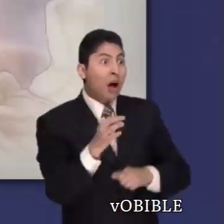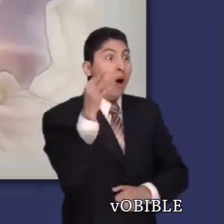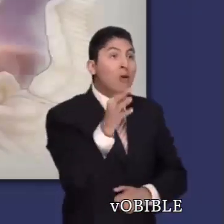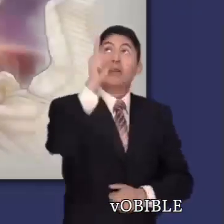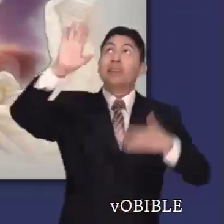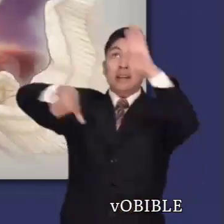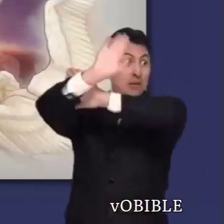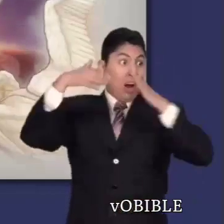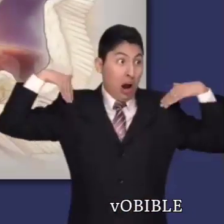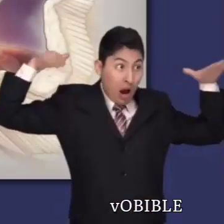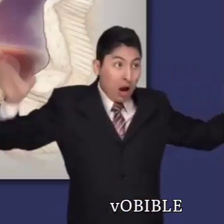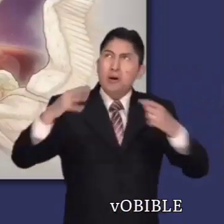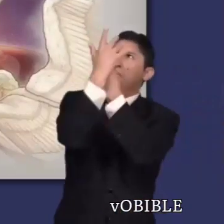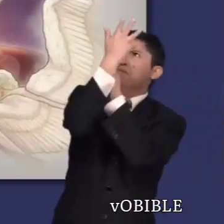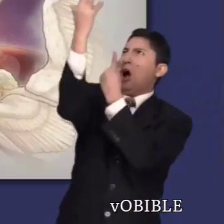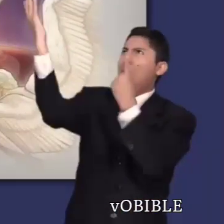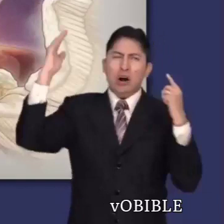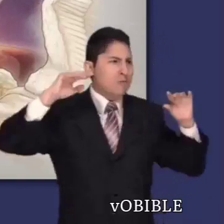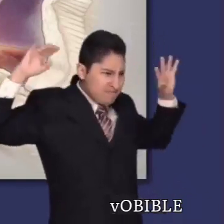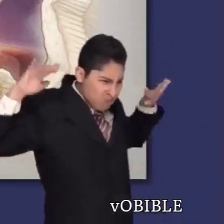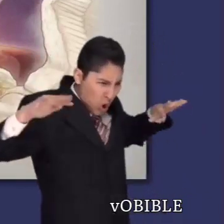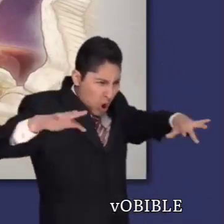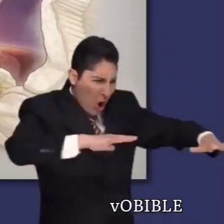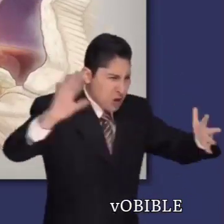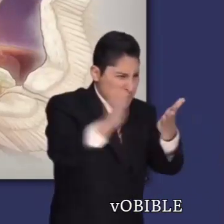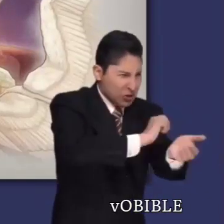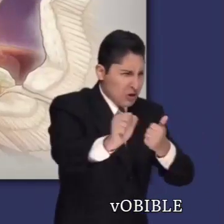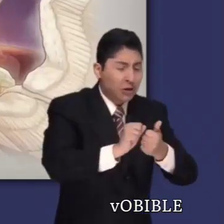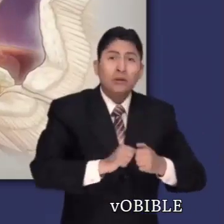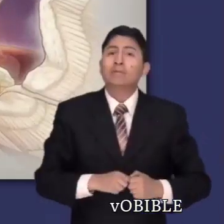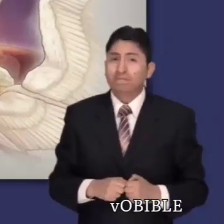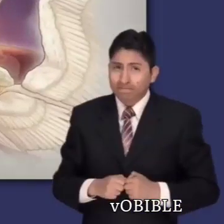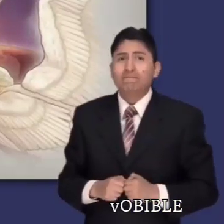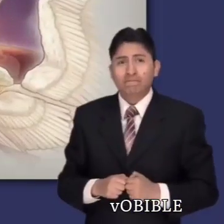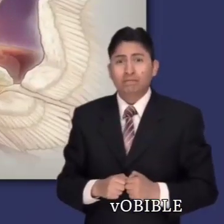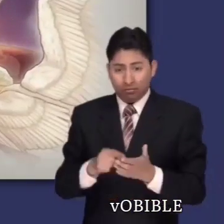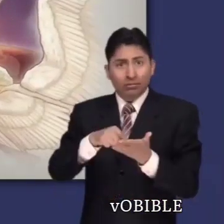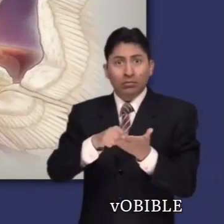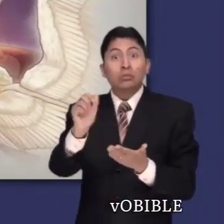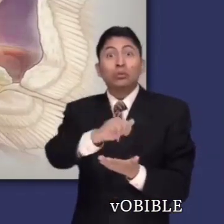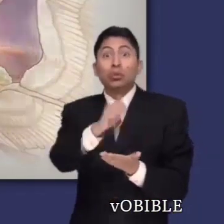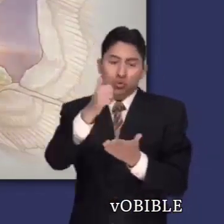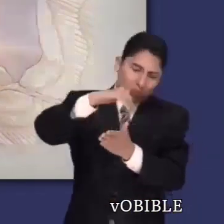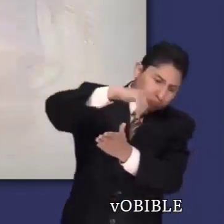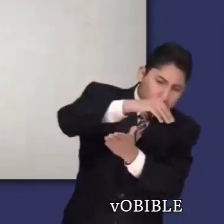la profecía de Enoc, que dice que Dios vendría con sus miríadas de ángeles para juzgar a los malvados.